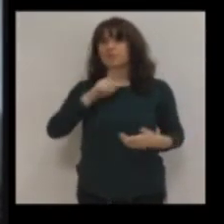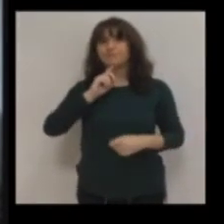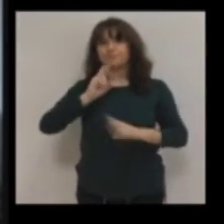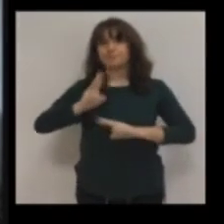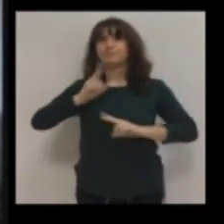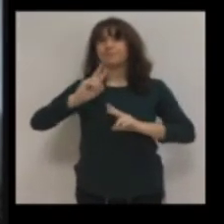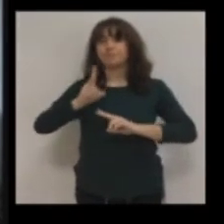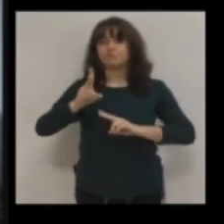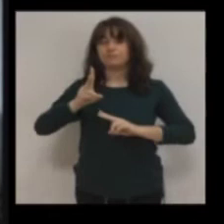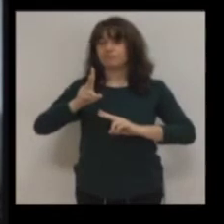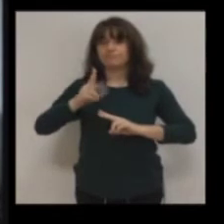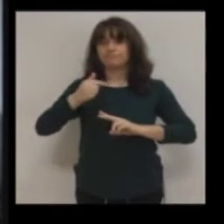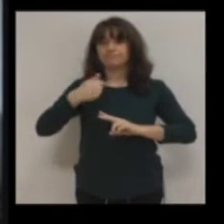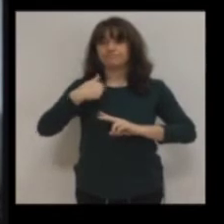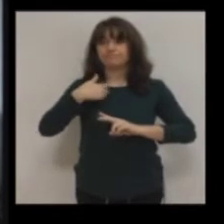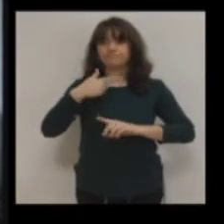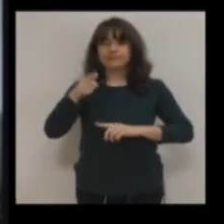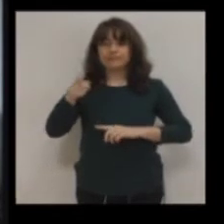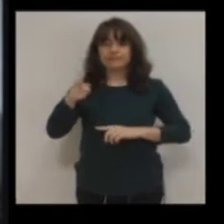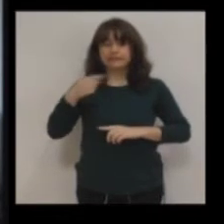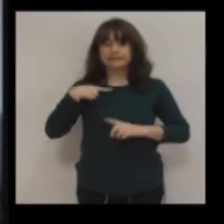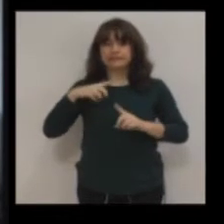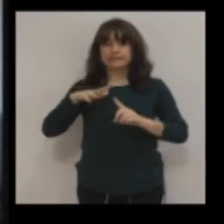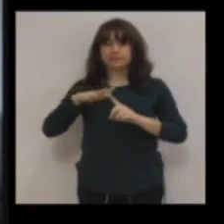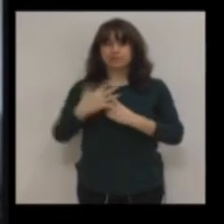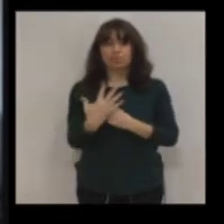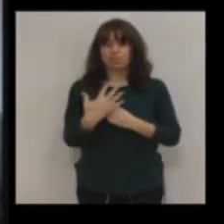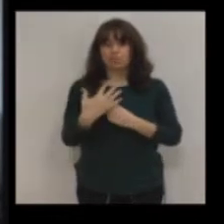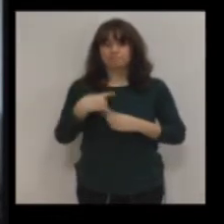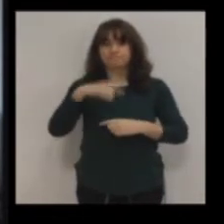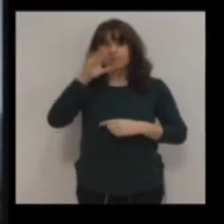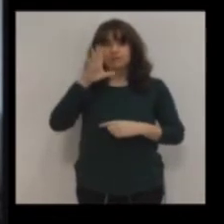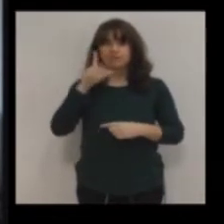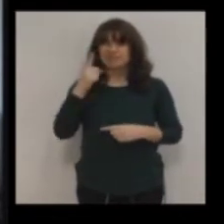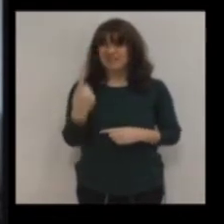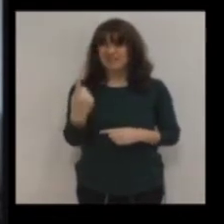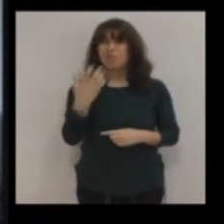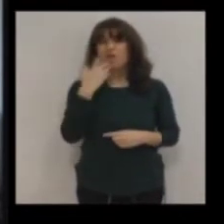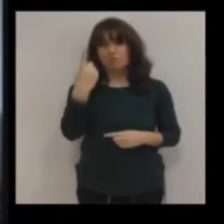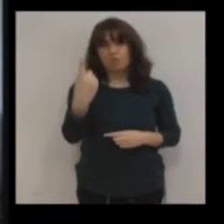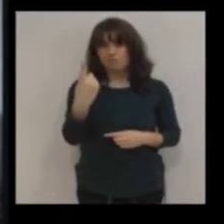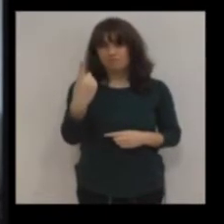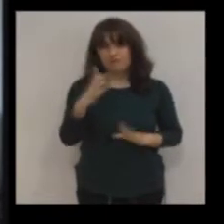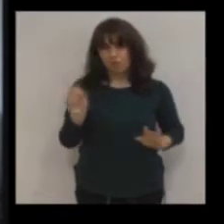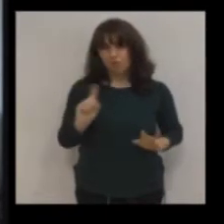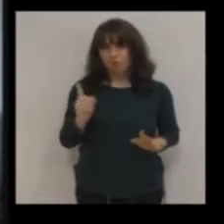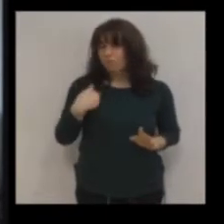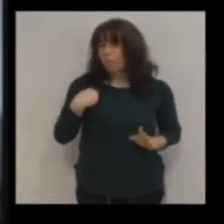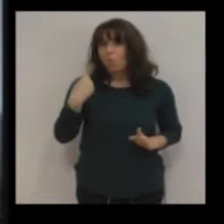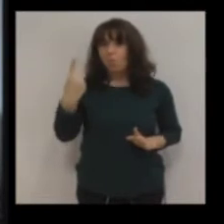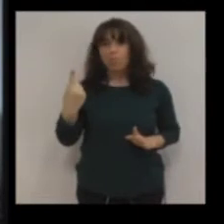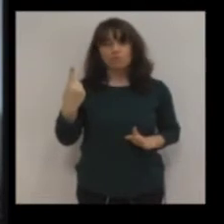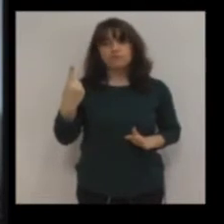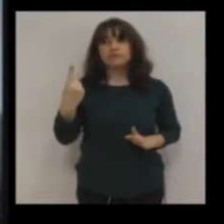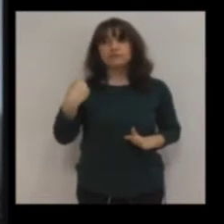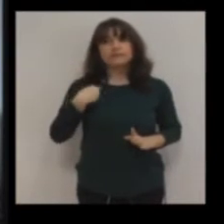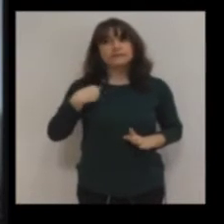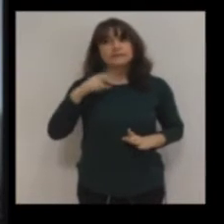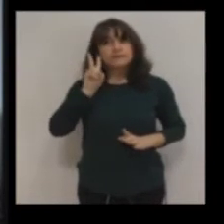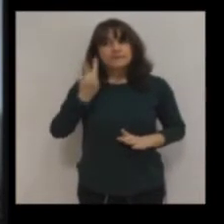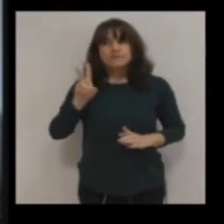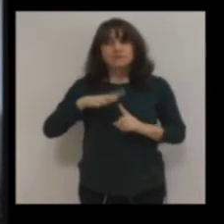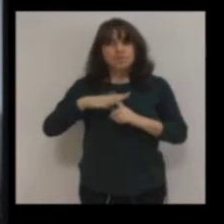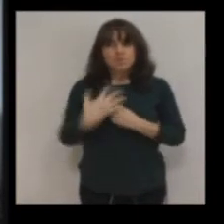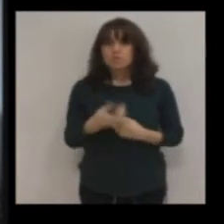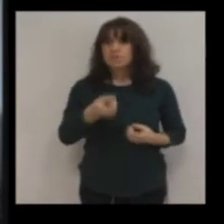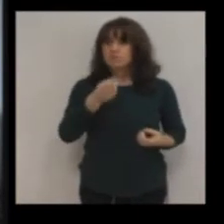Pues yo la verdad es que me quedé con ese ejemplo, y es uno solo, pero solamente me basta uno para saber lo complicado que es ese tipo